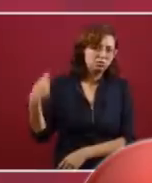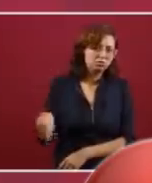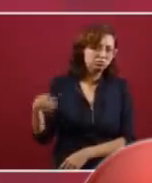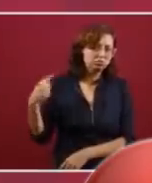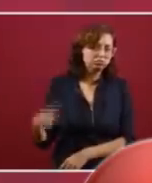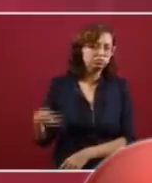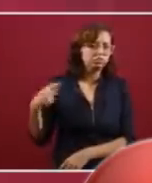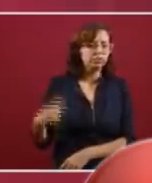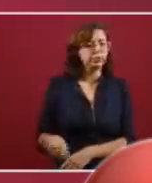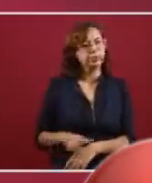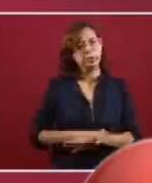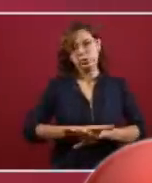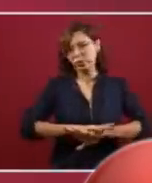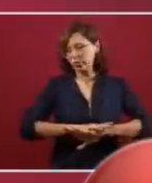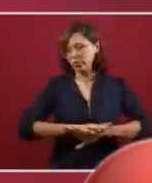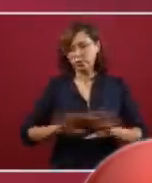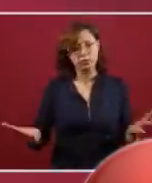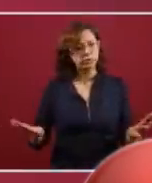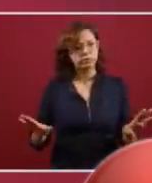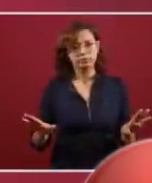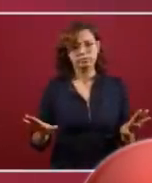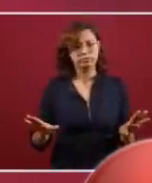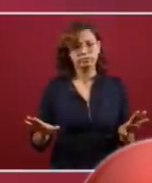y no debe de haber